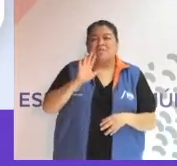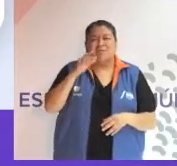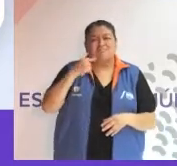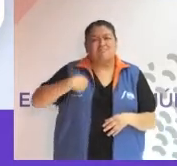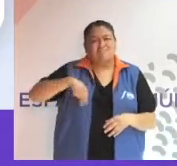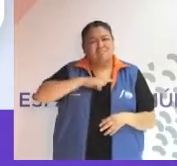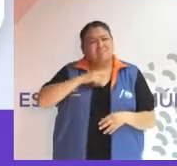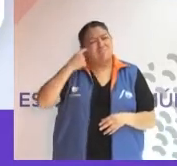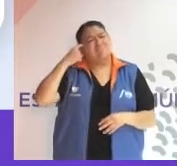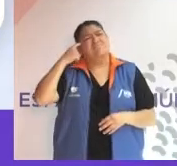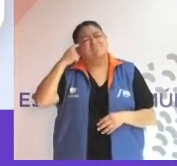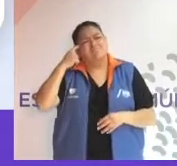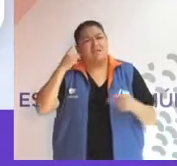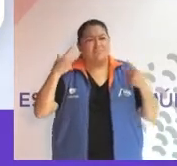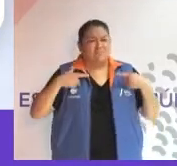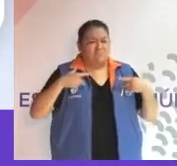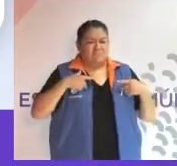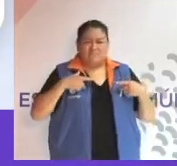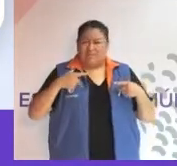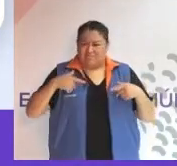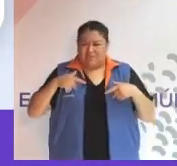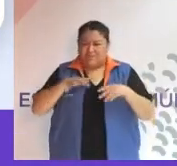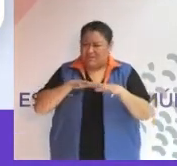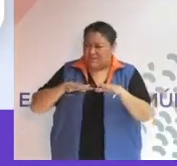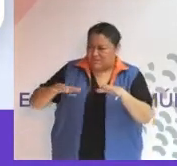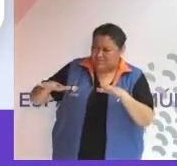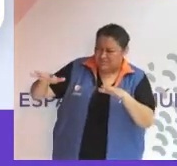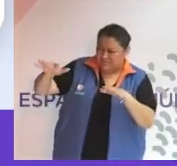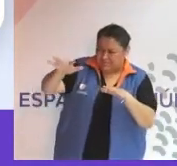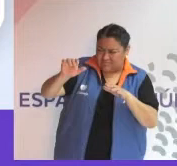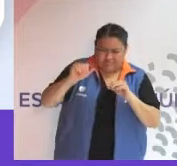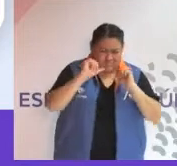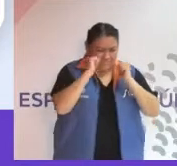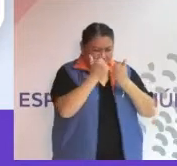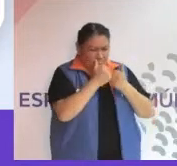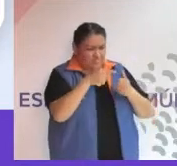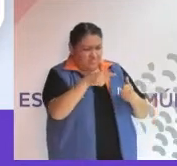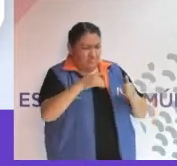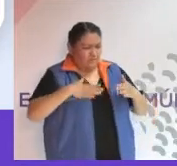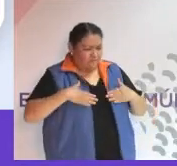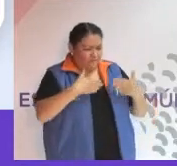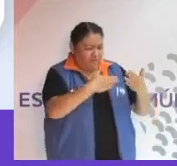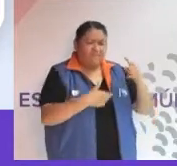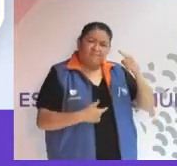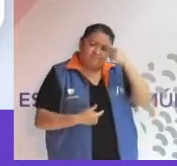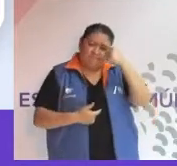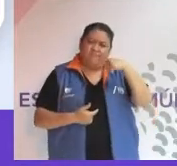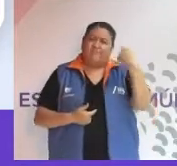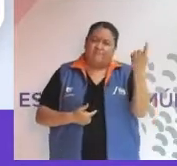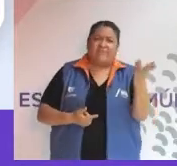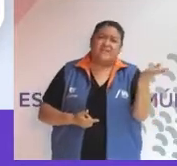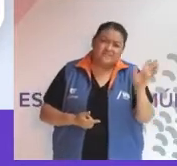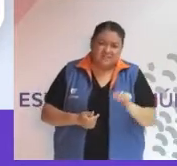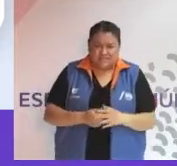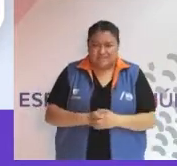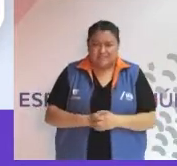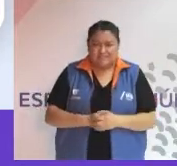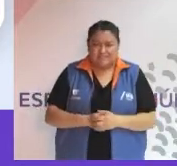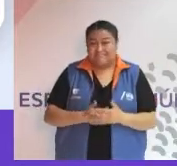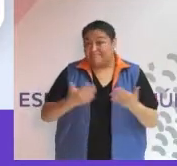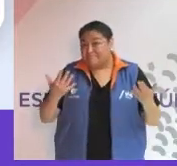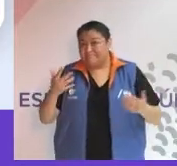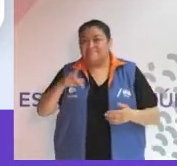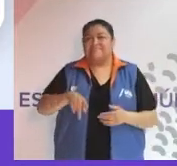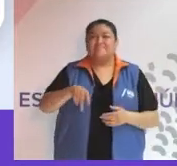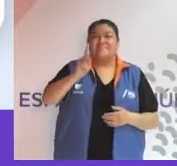en que la sociedad debe de confiar en las organizaciones de la sociedad civil, ¿no? Sociedad confiando en la sociedad, pero